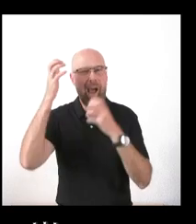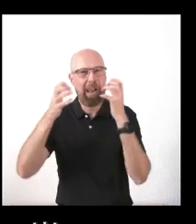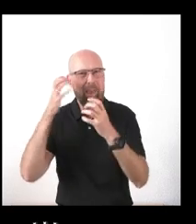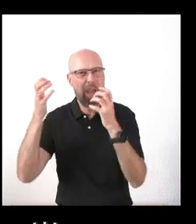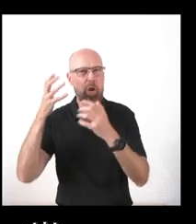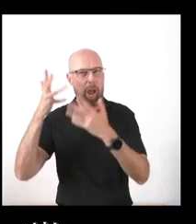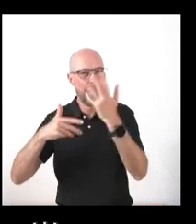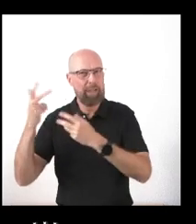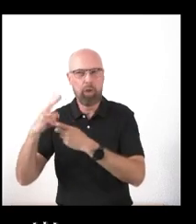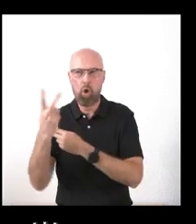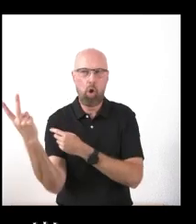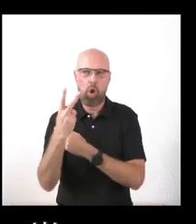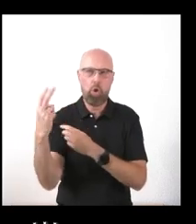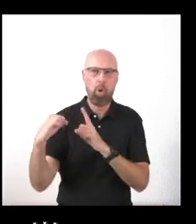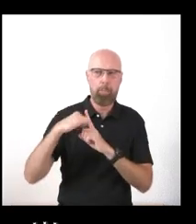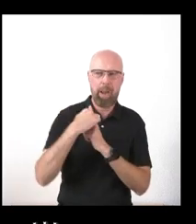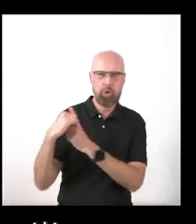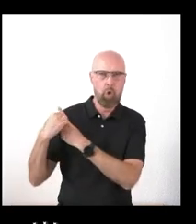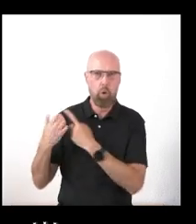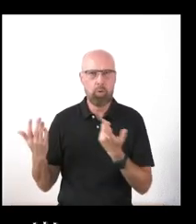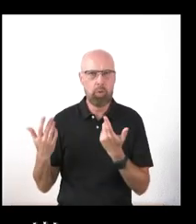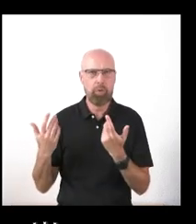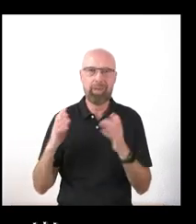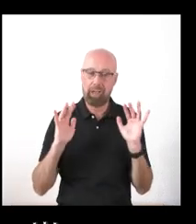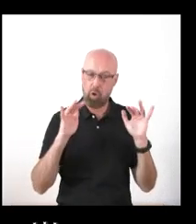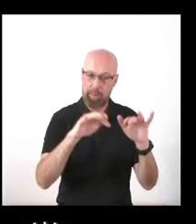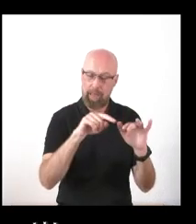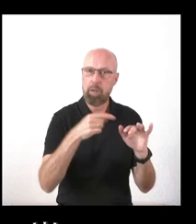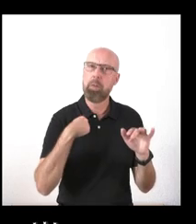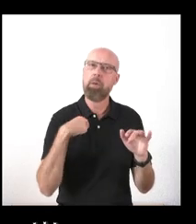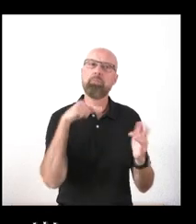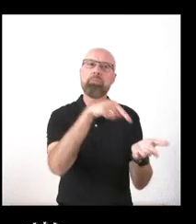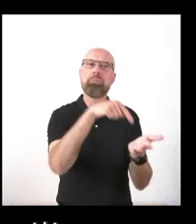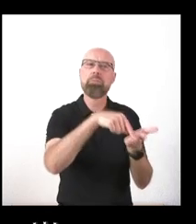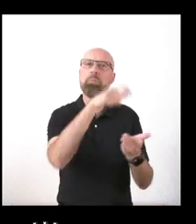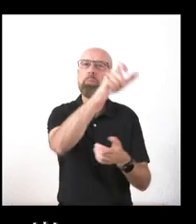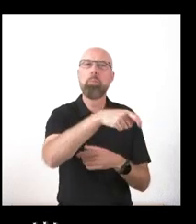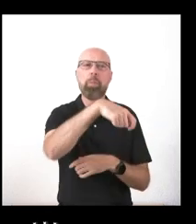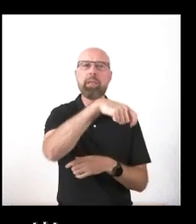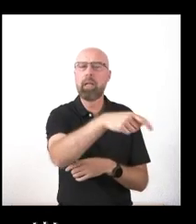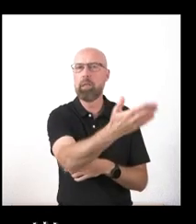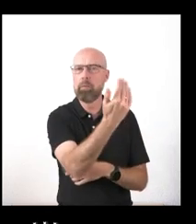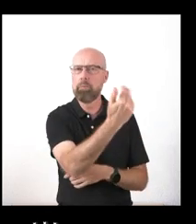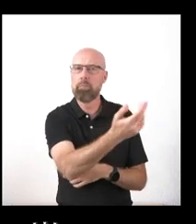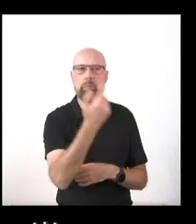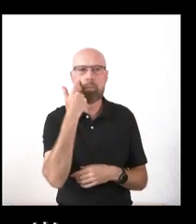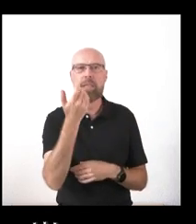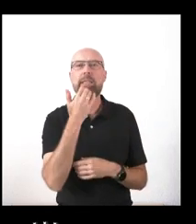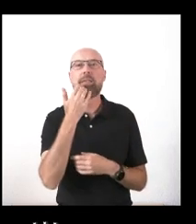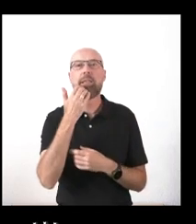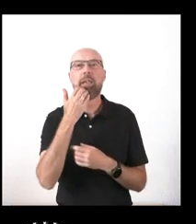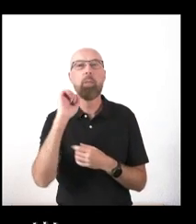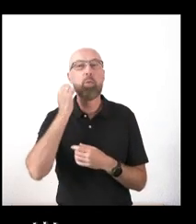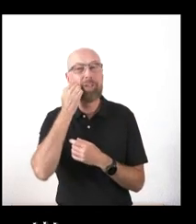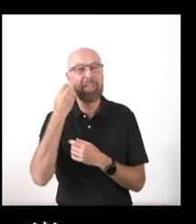la propia administración en ese en esa concentración exigieron al presidente Fernández mañoco que se persone si las protestas que hubo en Salamanca derivan en